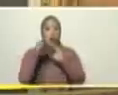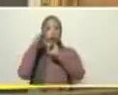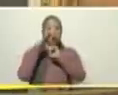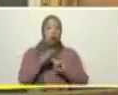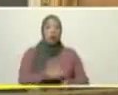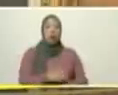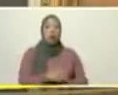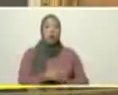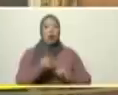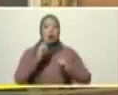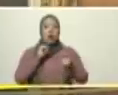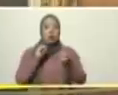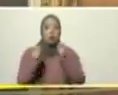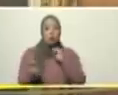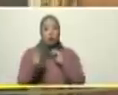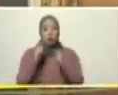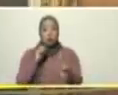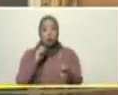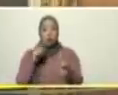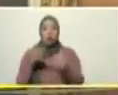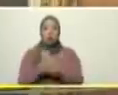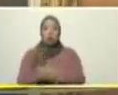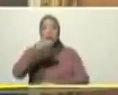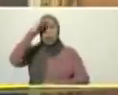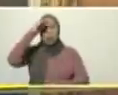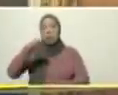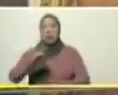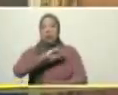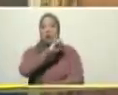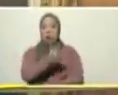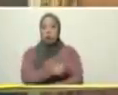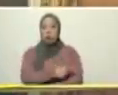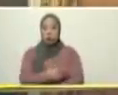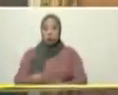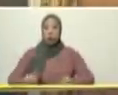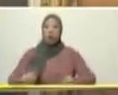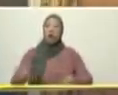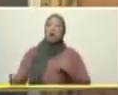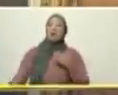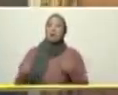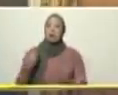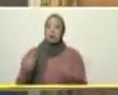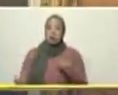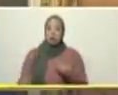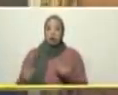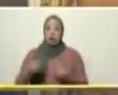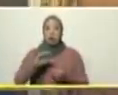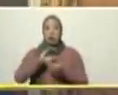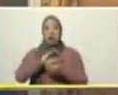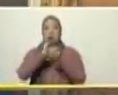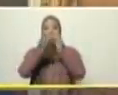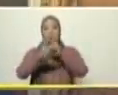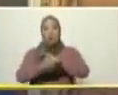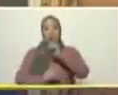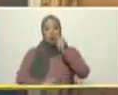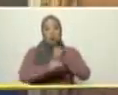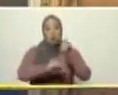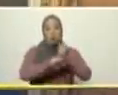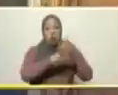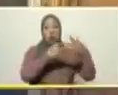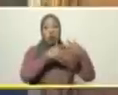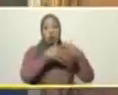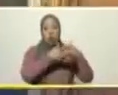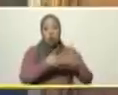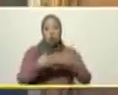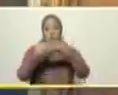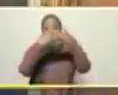el control sobre las fuerzas militares para ponerlas al servicio de la geopolítica de dominación estadounidense